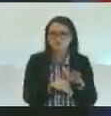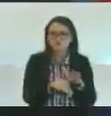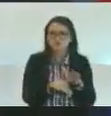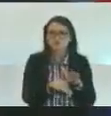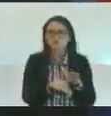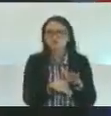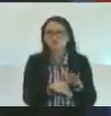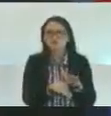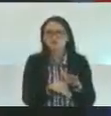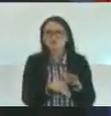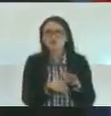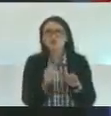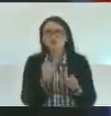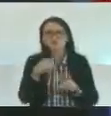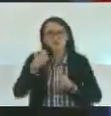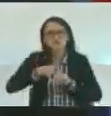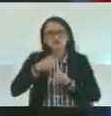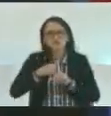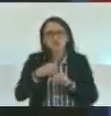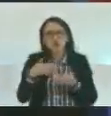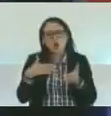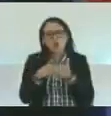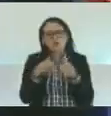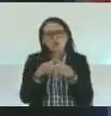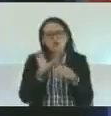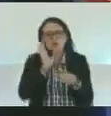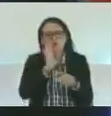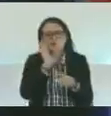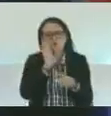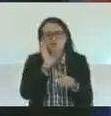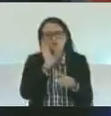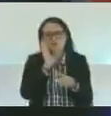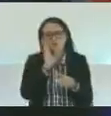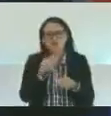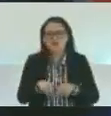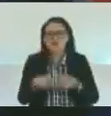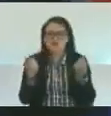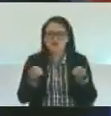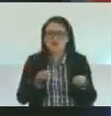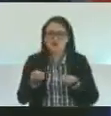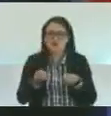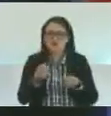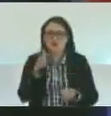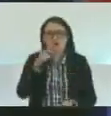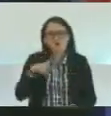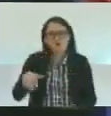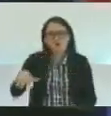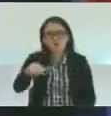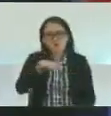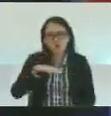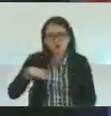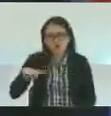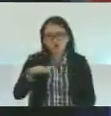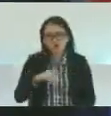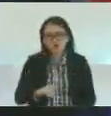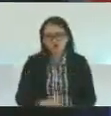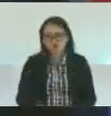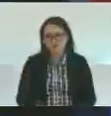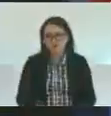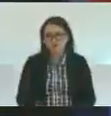Tenemos que dar una gran batalla contra las mafias criminales que dañan la economía del pueblo.